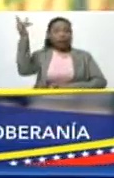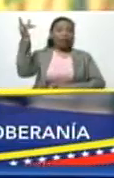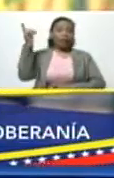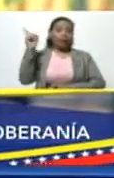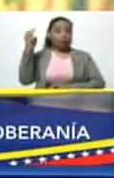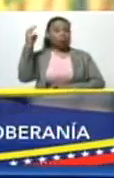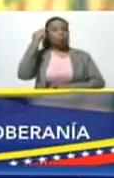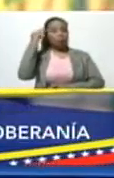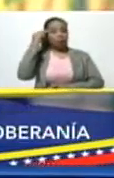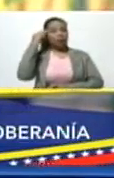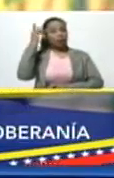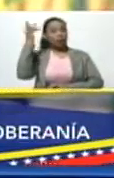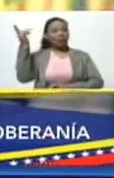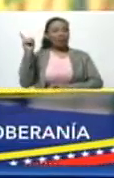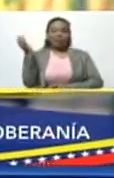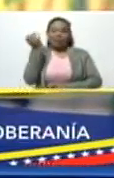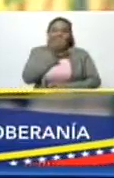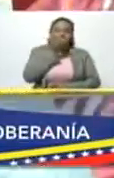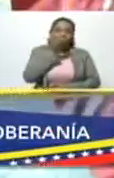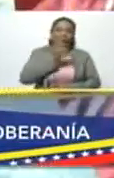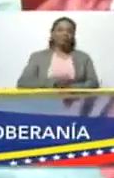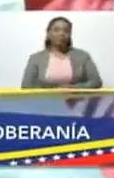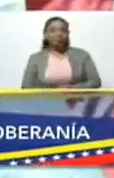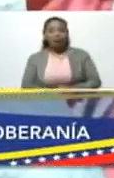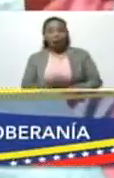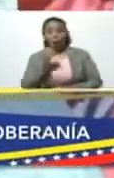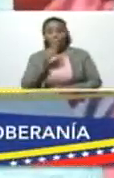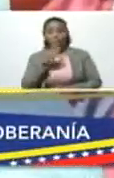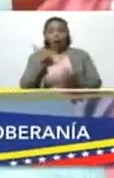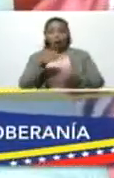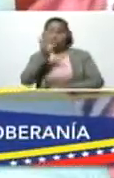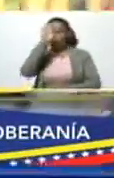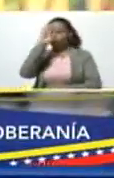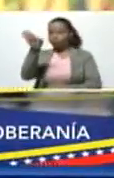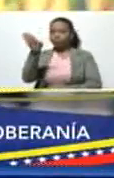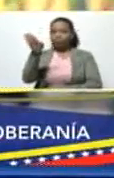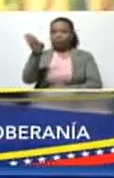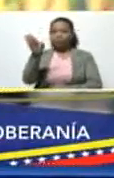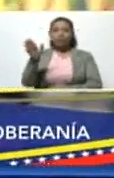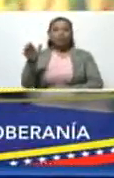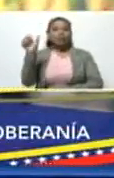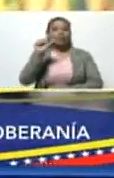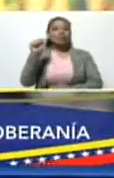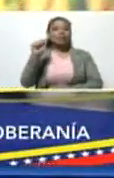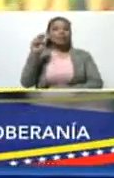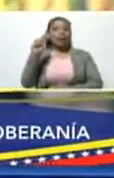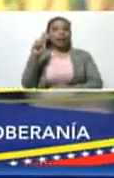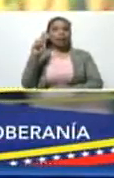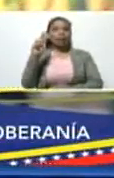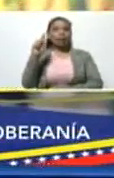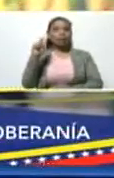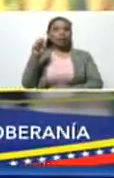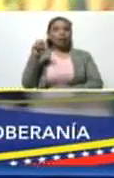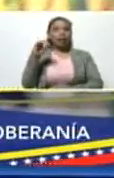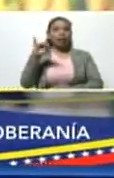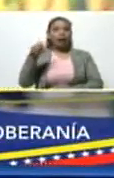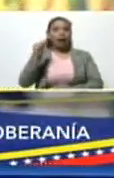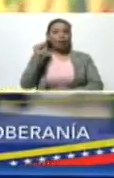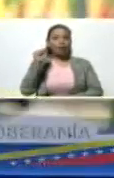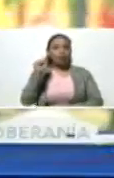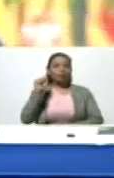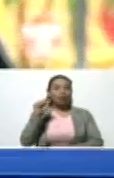mente. Él se ríe. Bueno, vámonos directo a Sarteneja. Allá en Baruta, territorio